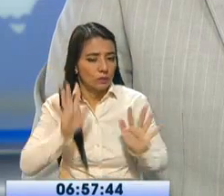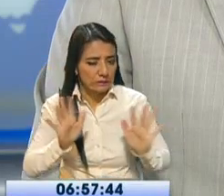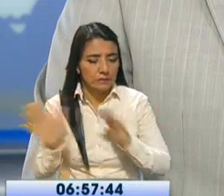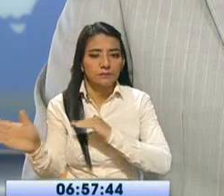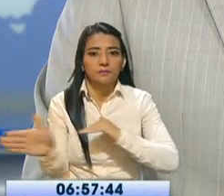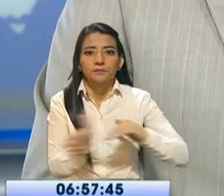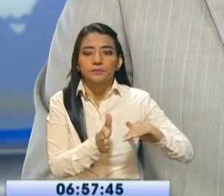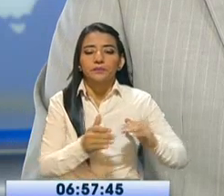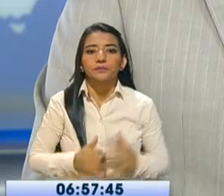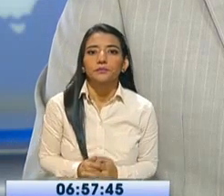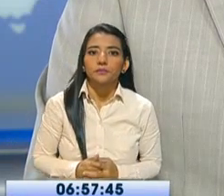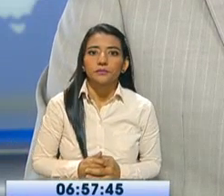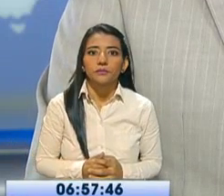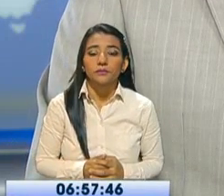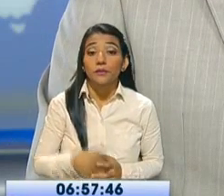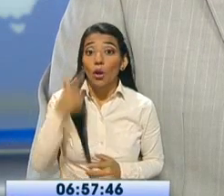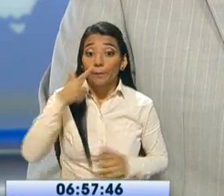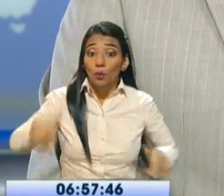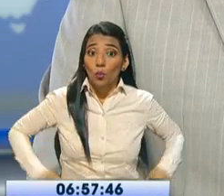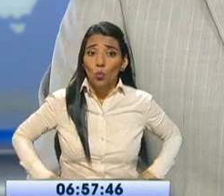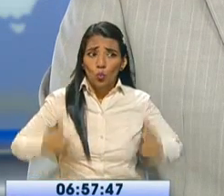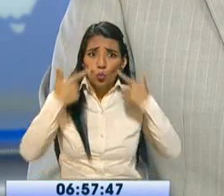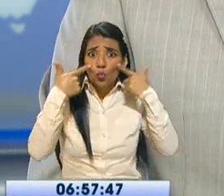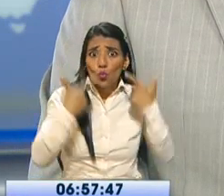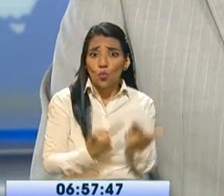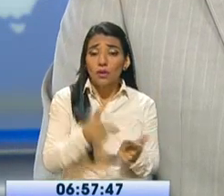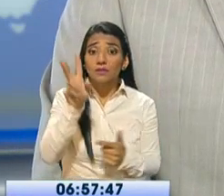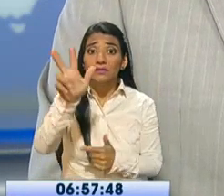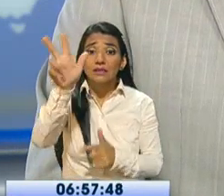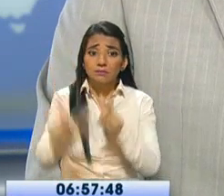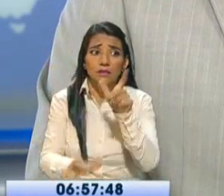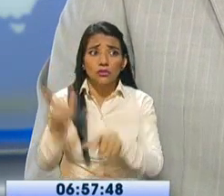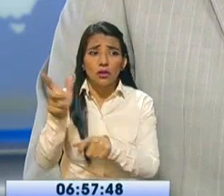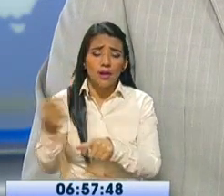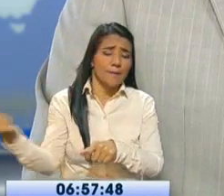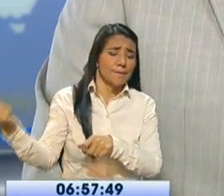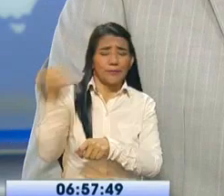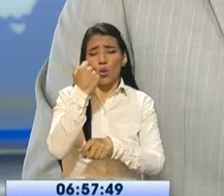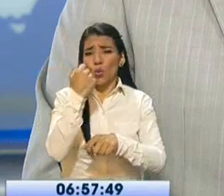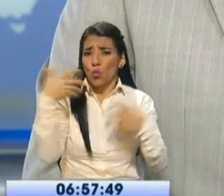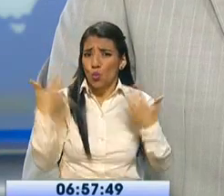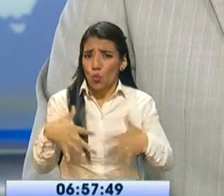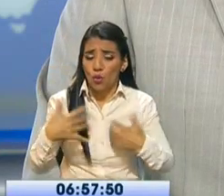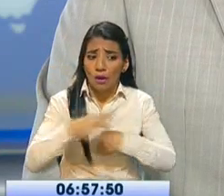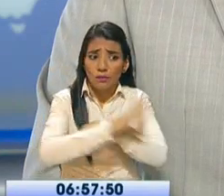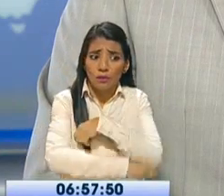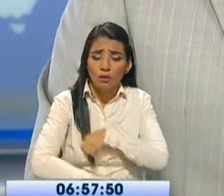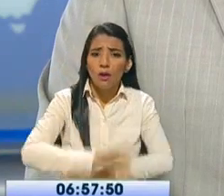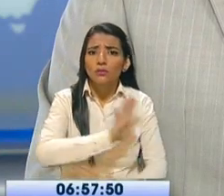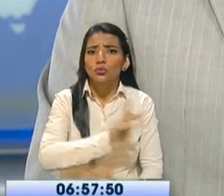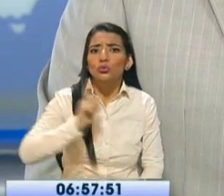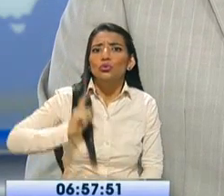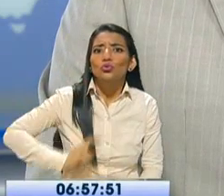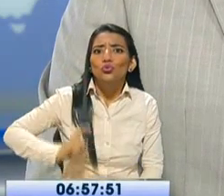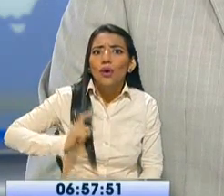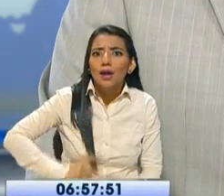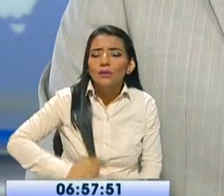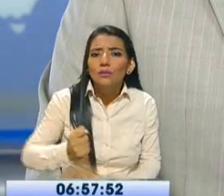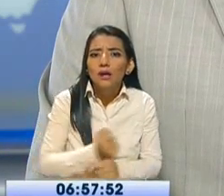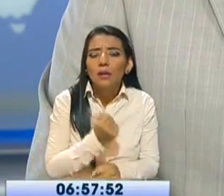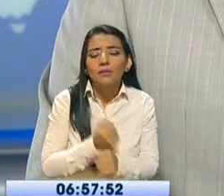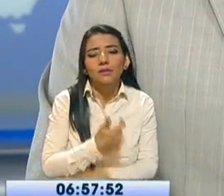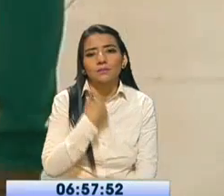Un guardia de seguridad fue brutalmente agredido por tres delincuentes. Los antisociales le arrebataron el sueldo que había recibido por su